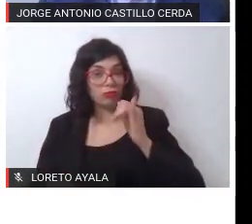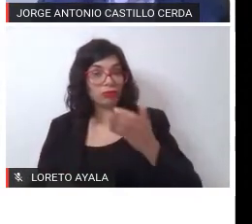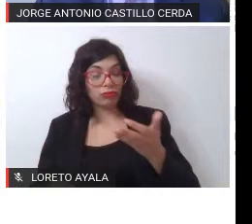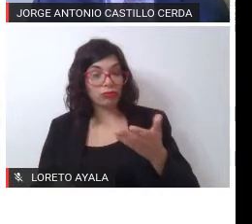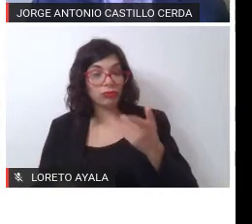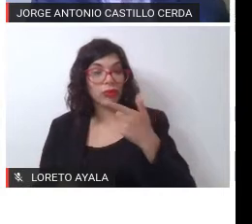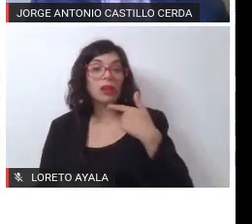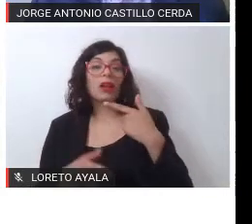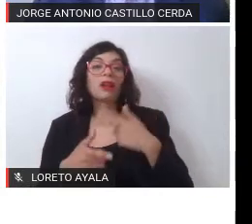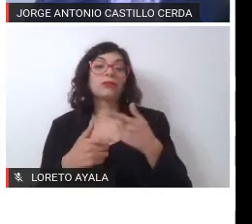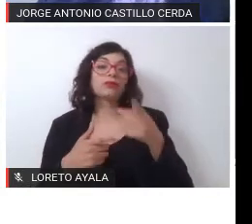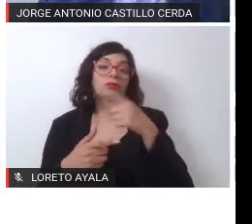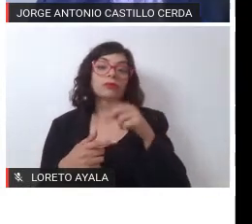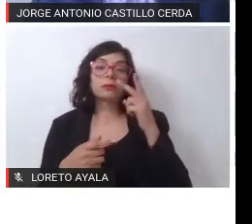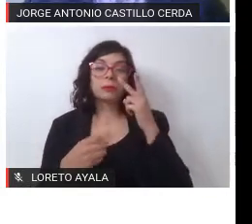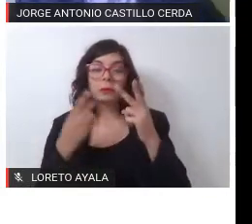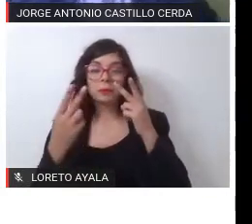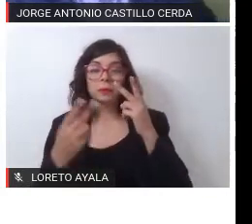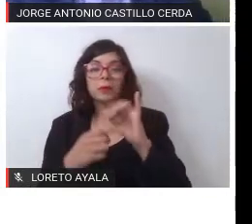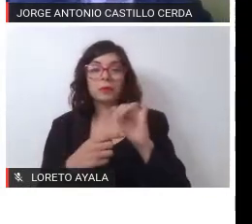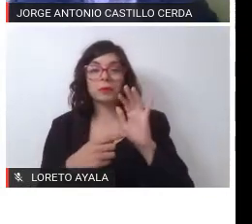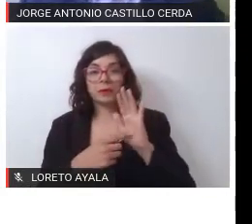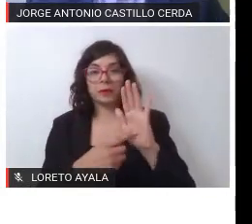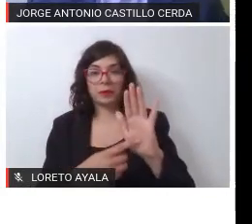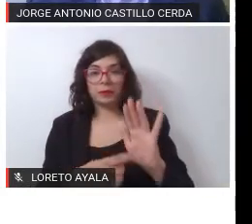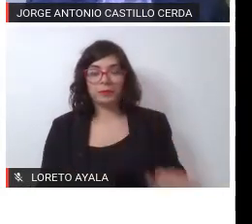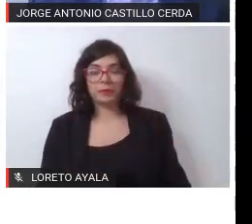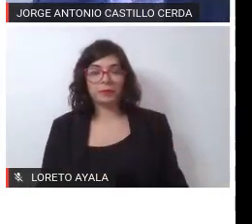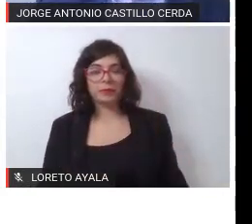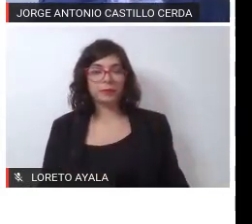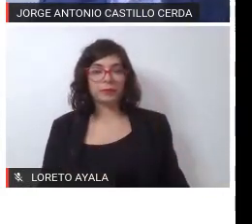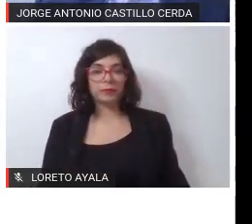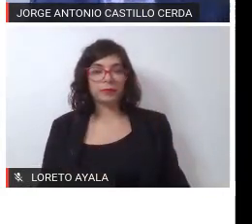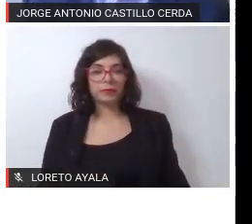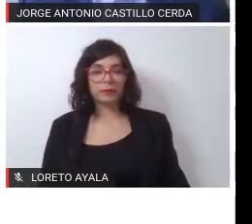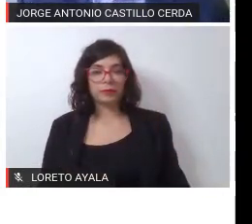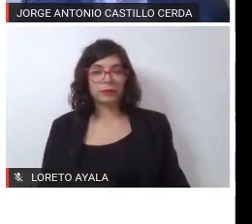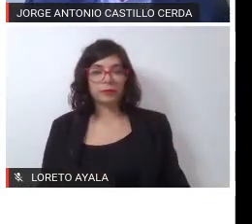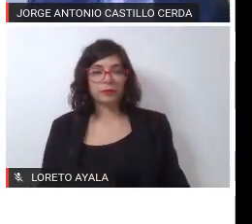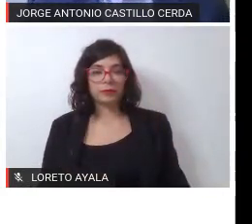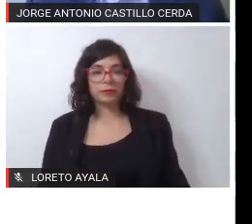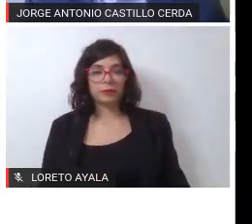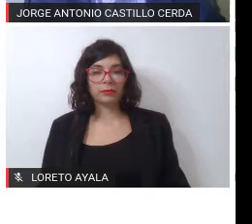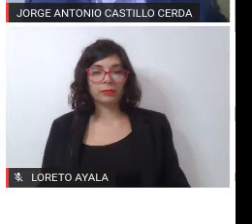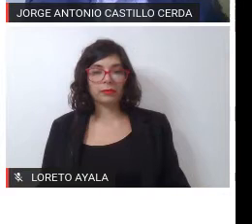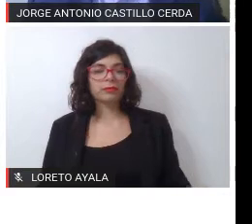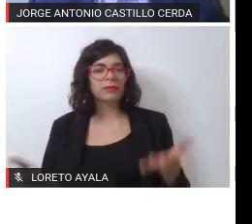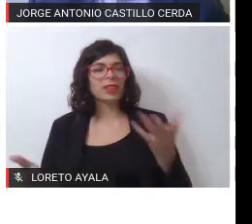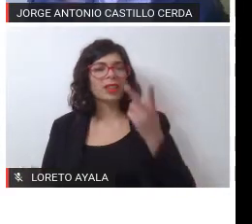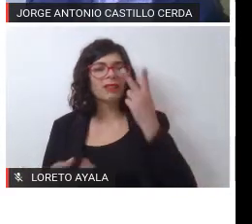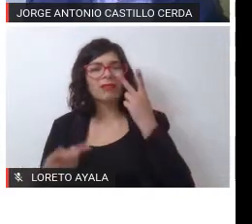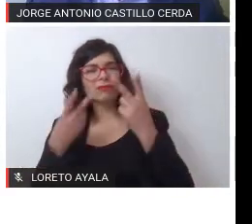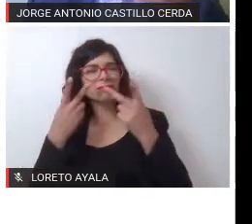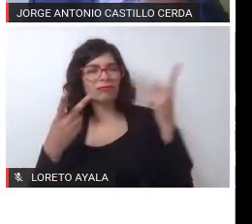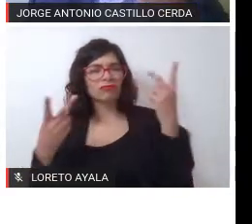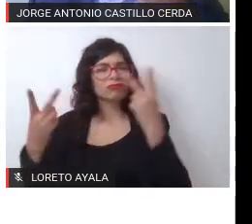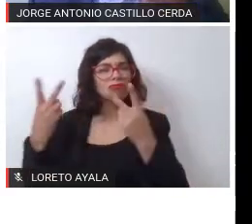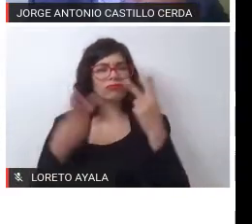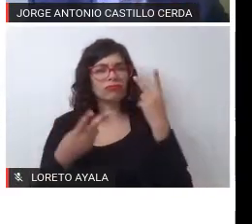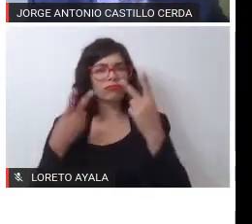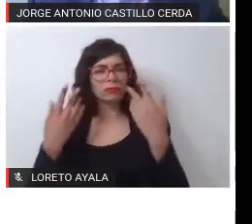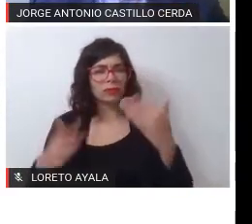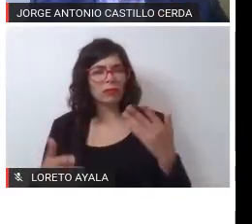ir presentando. Pero, ¿qué hemos visto hasta ahora? ¿Qué hemos visto hasta ahora? Llevamos